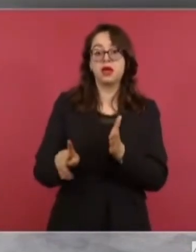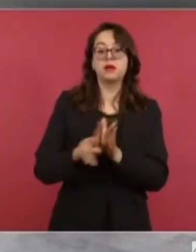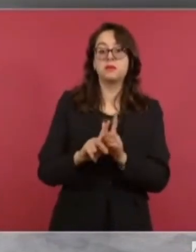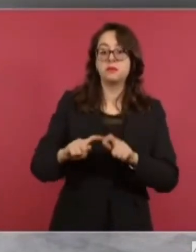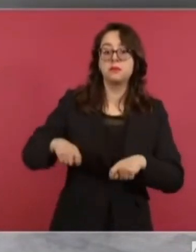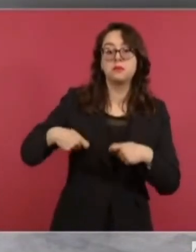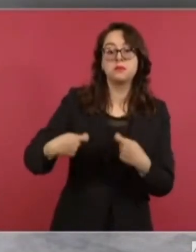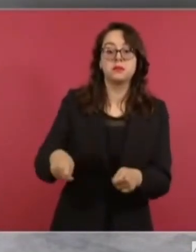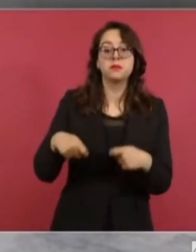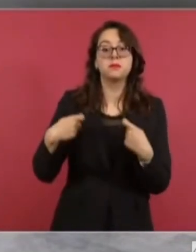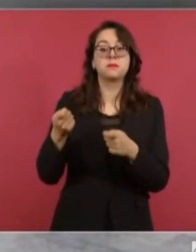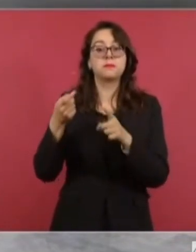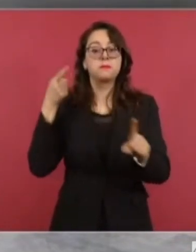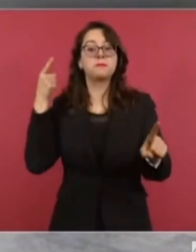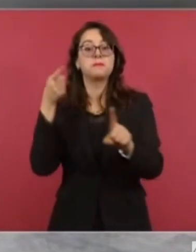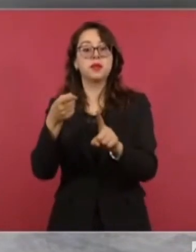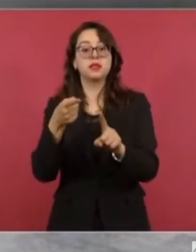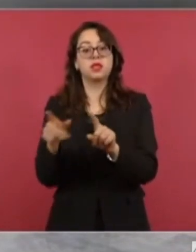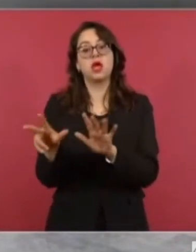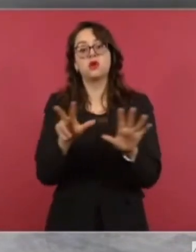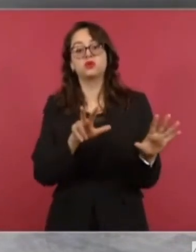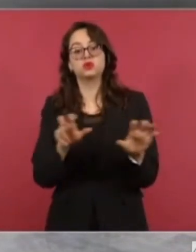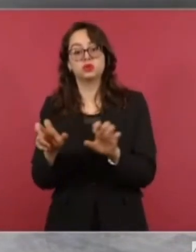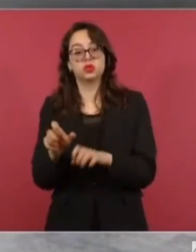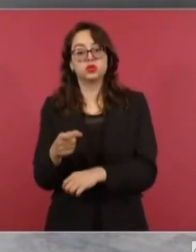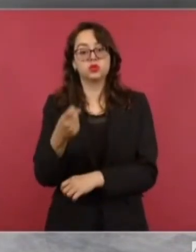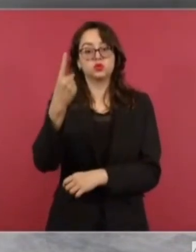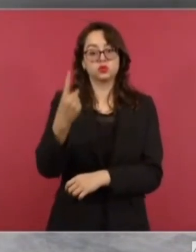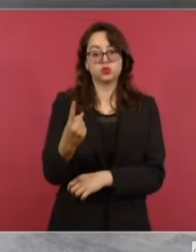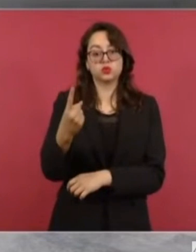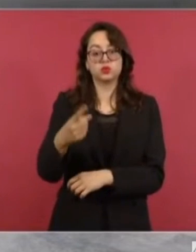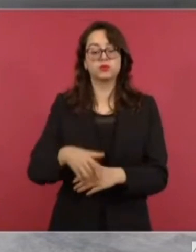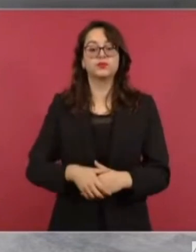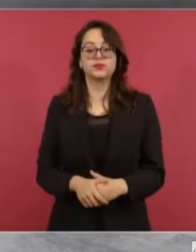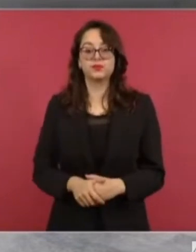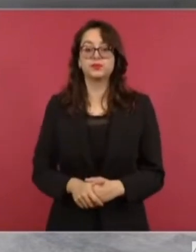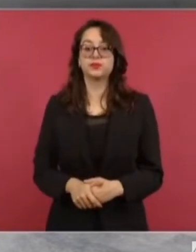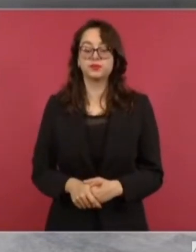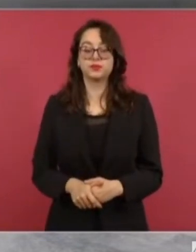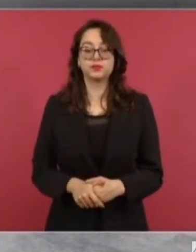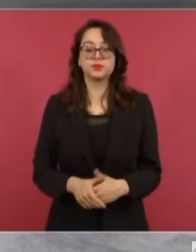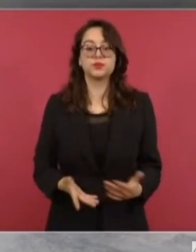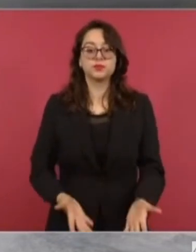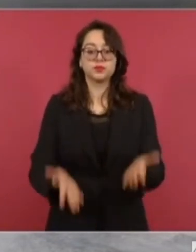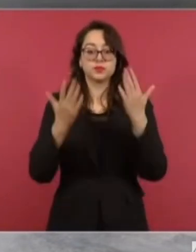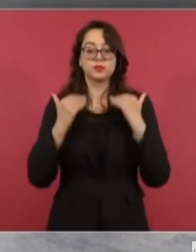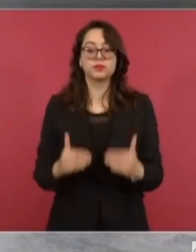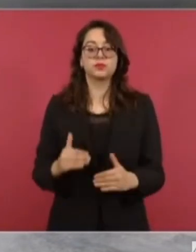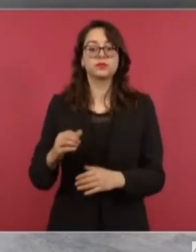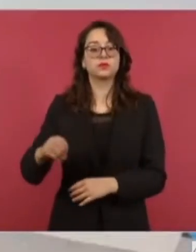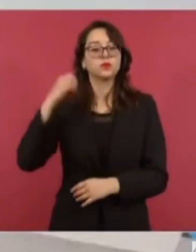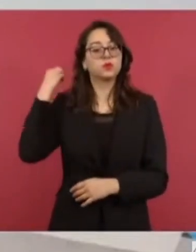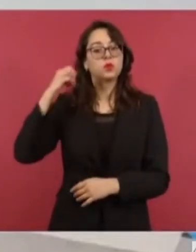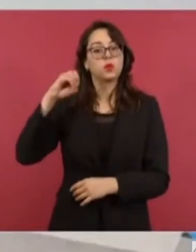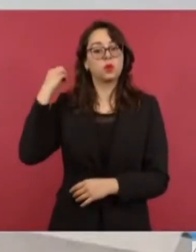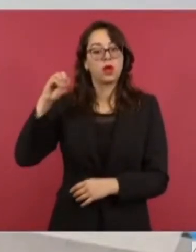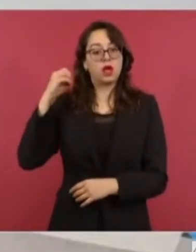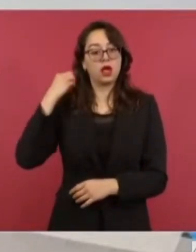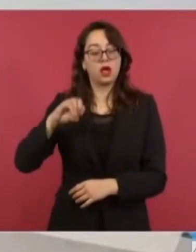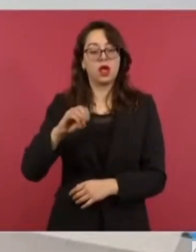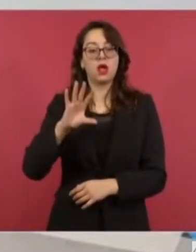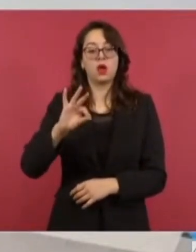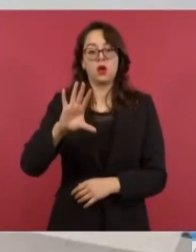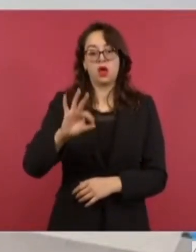de basificación para 801 trabajadores de la salud de Morelos. En el caso de Oaxaca, se cuenta